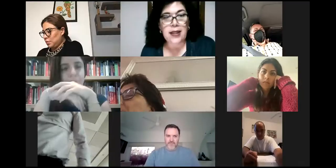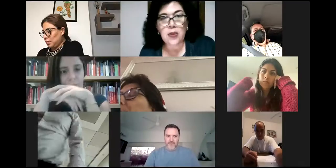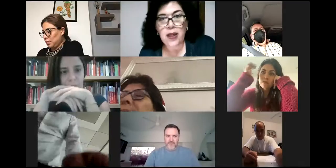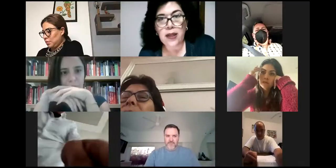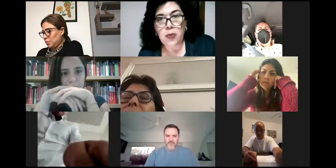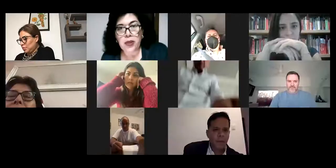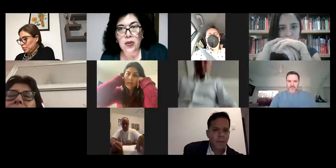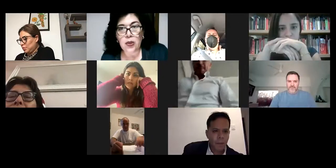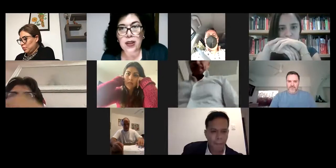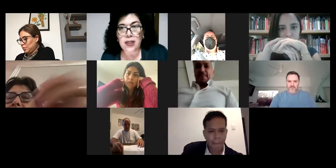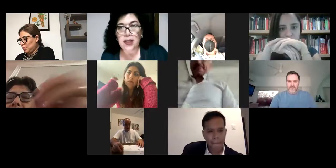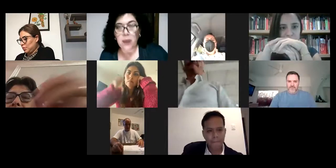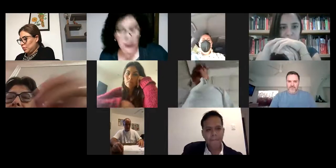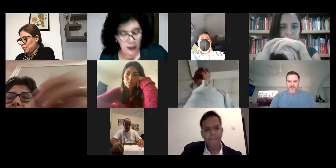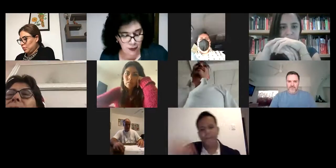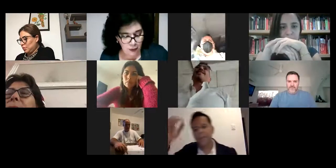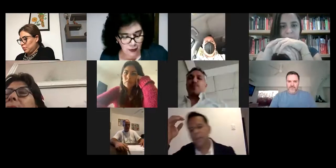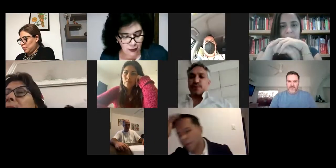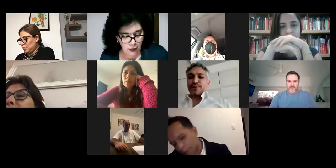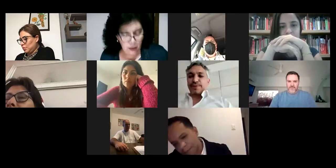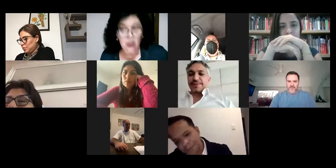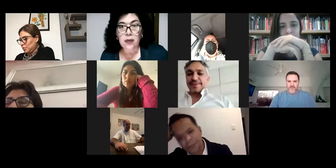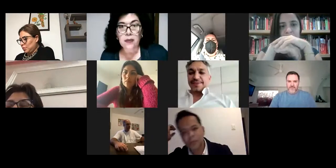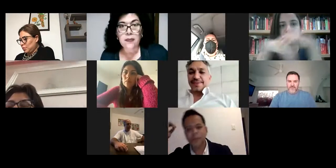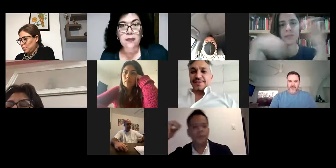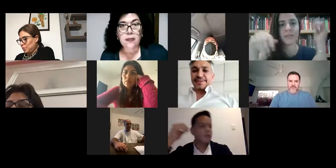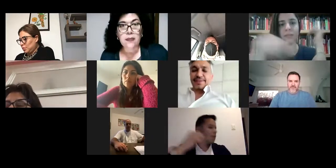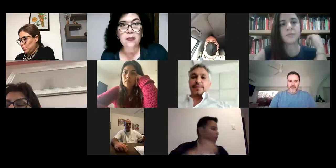No le dan acceso a la diputada Yuriri, si le pueden dar, por favor.